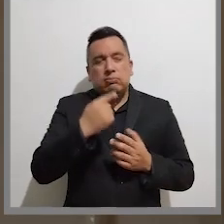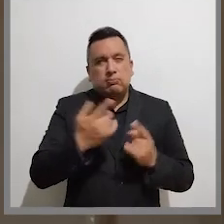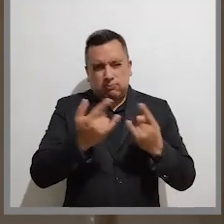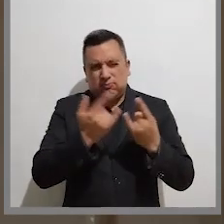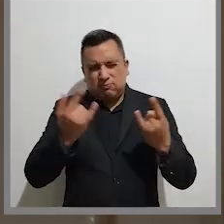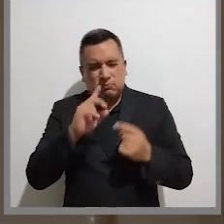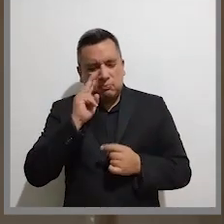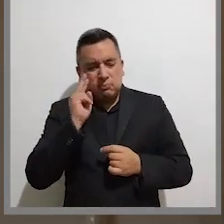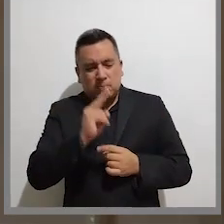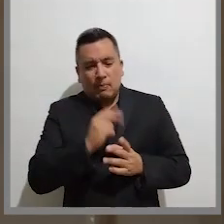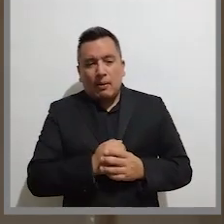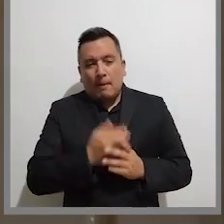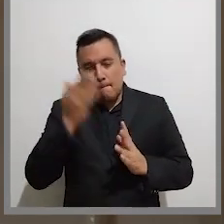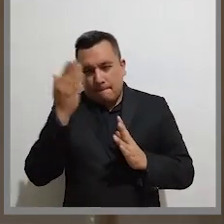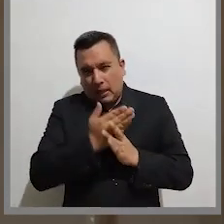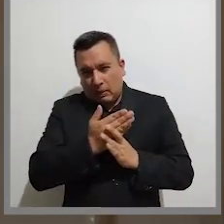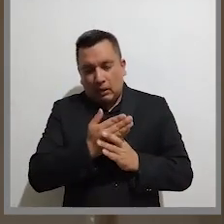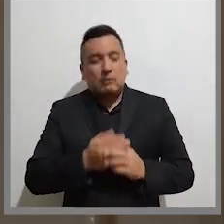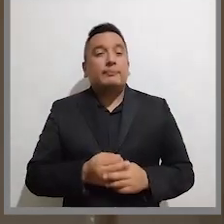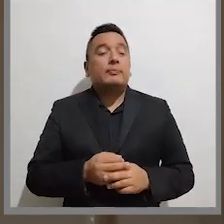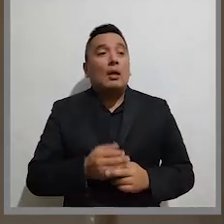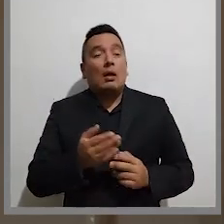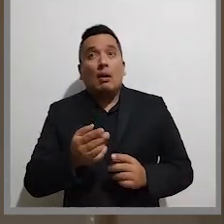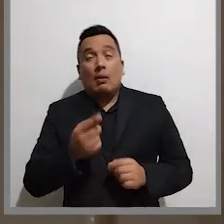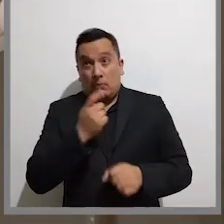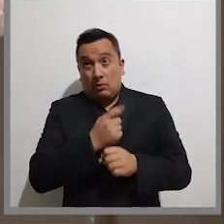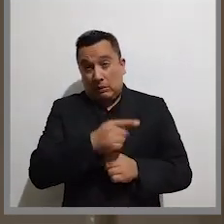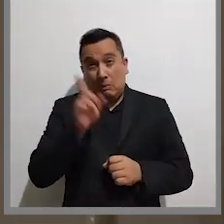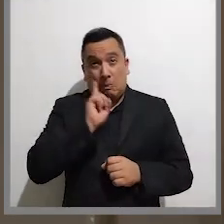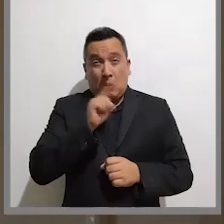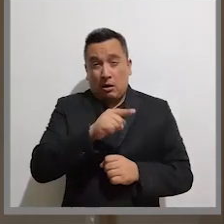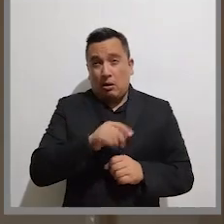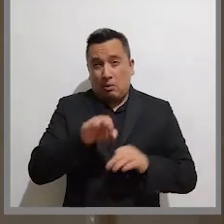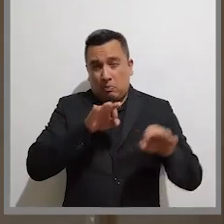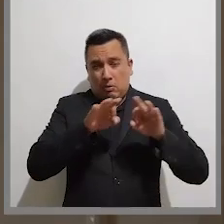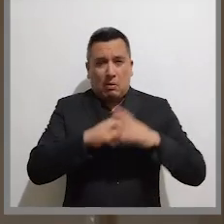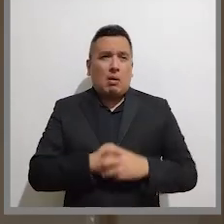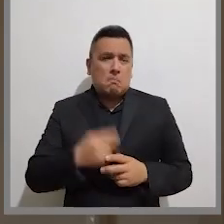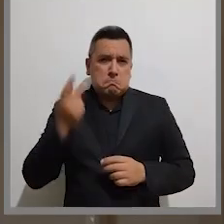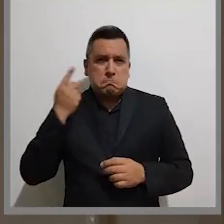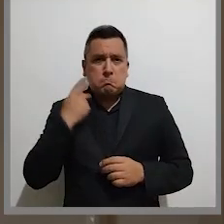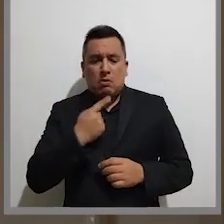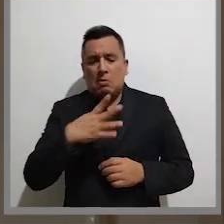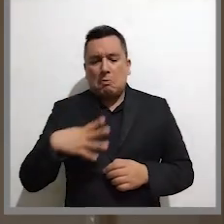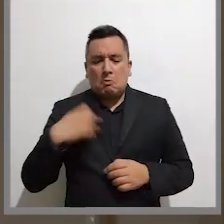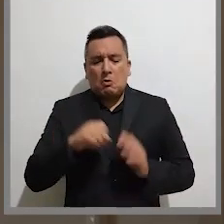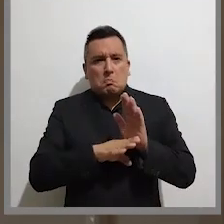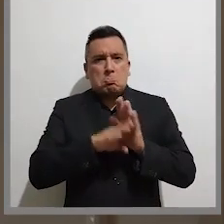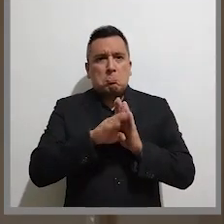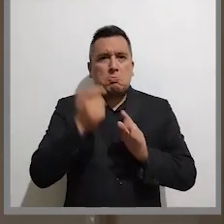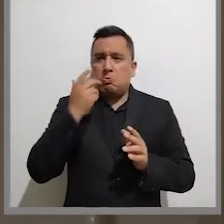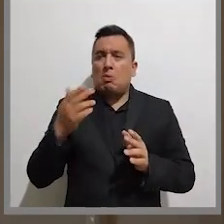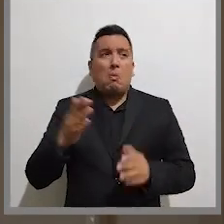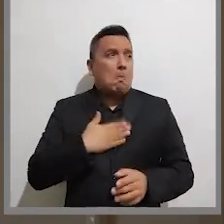historia nos va a reflejar lo que una mujer política que se encuentra todavía subiendo en cargos de